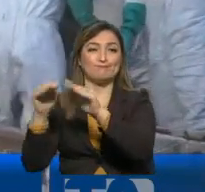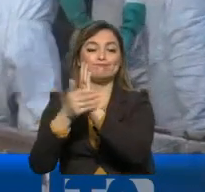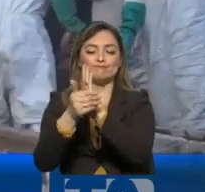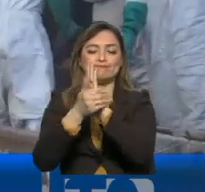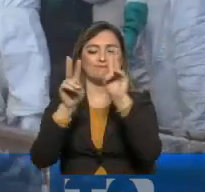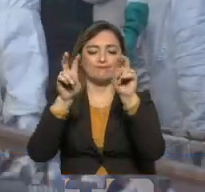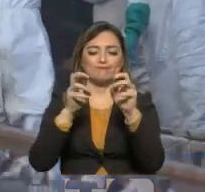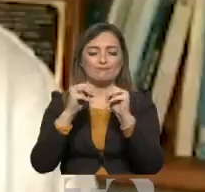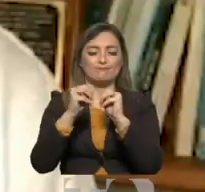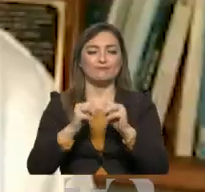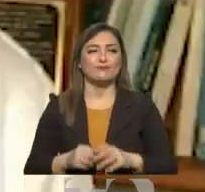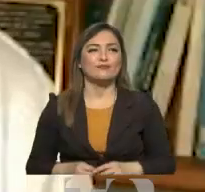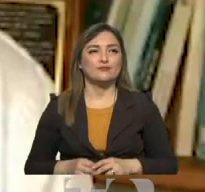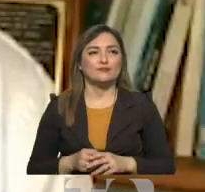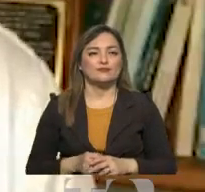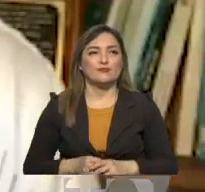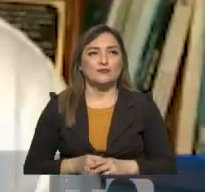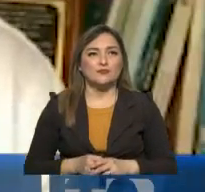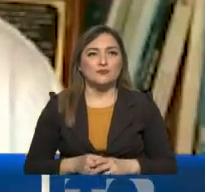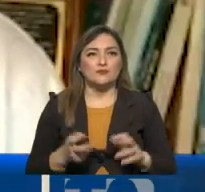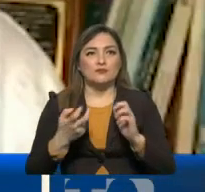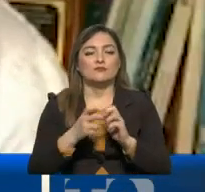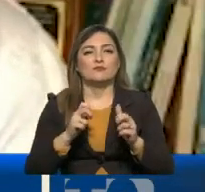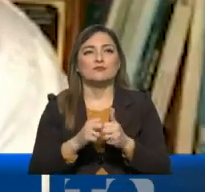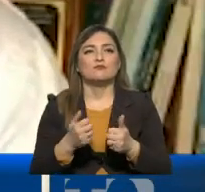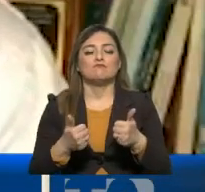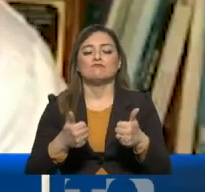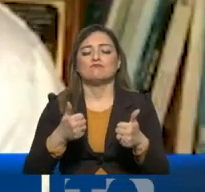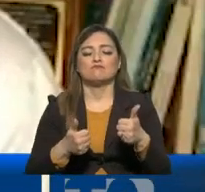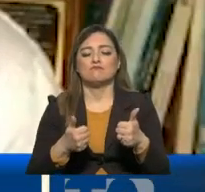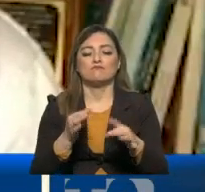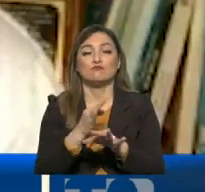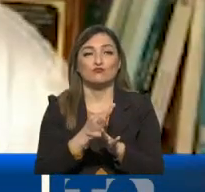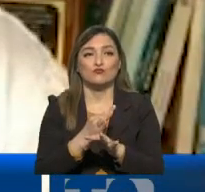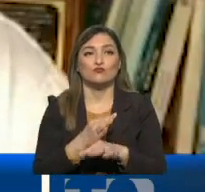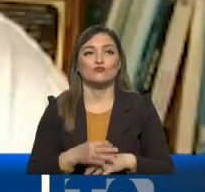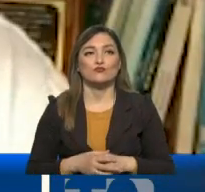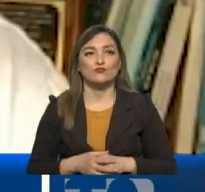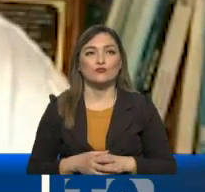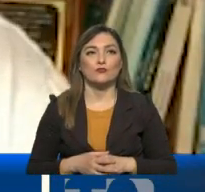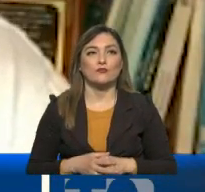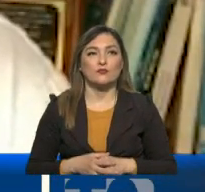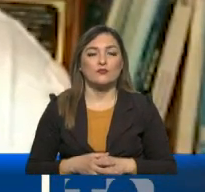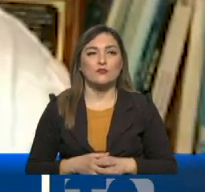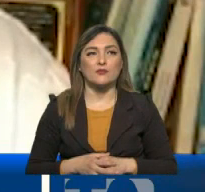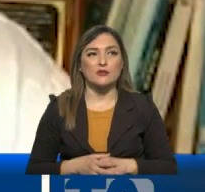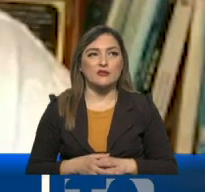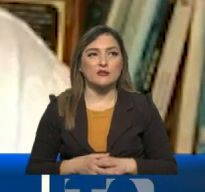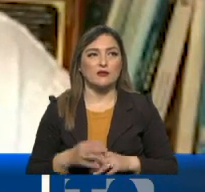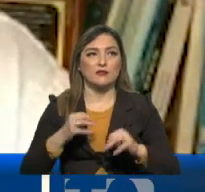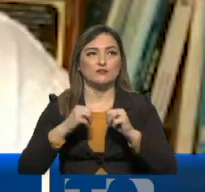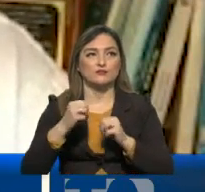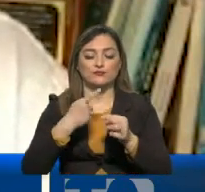experta en temas de metros. El problema se viene ahora con la operación. El Metro